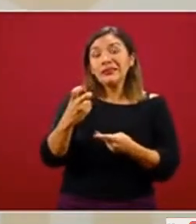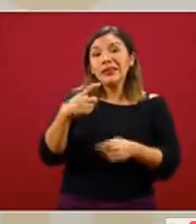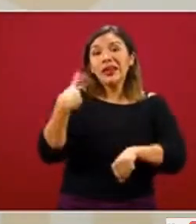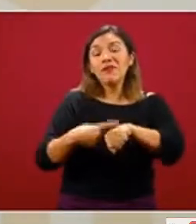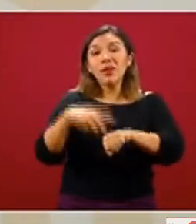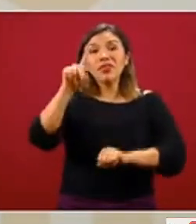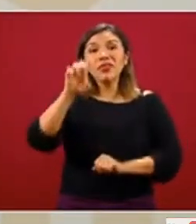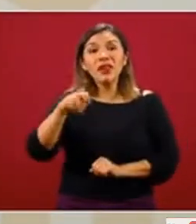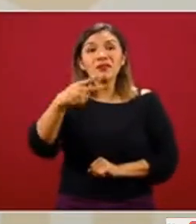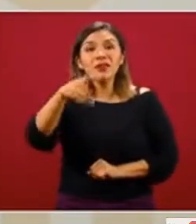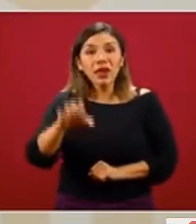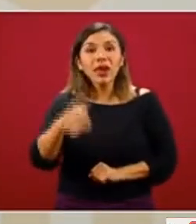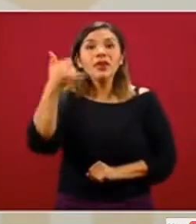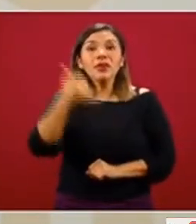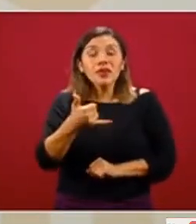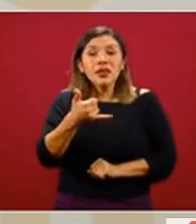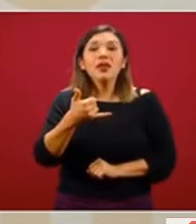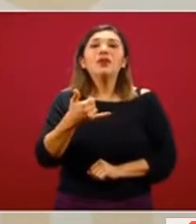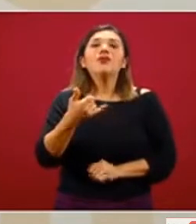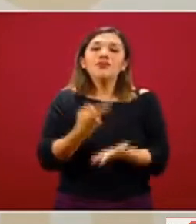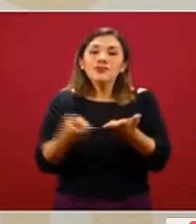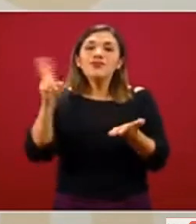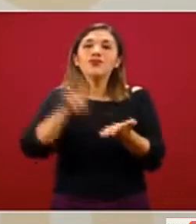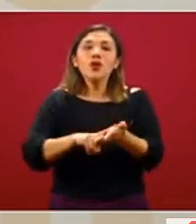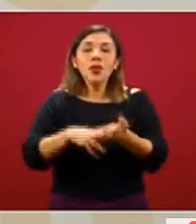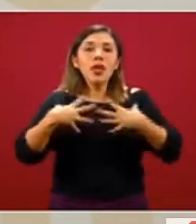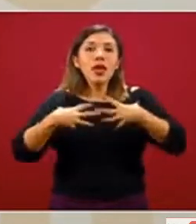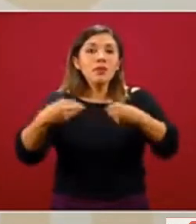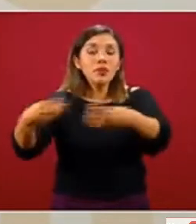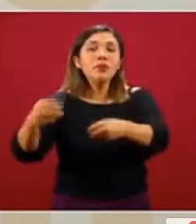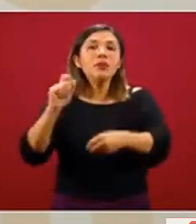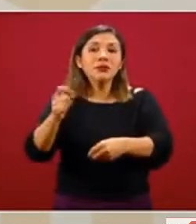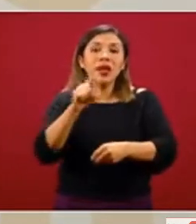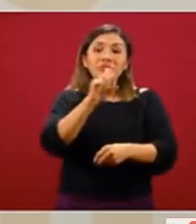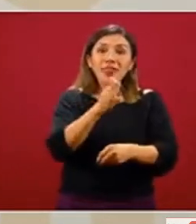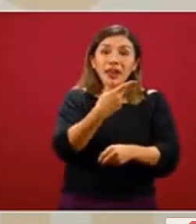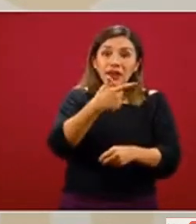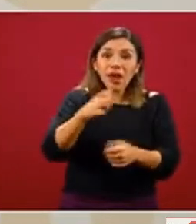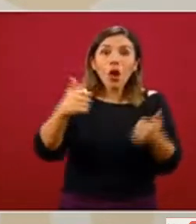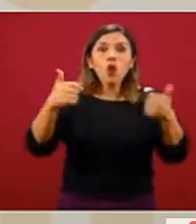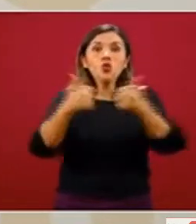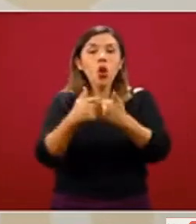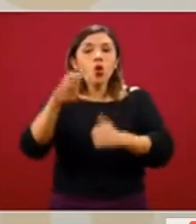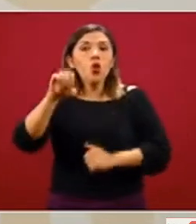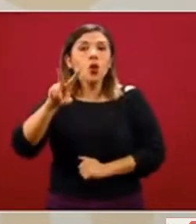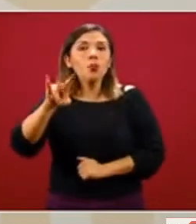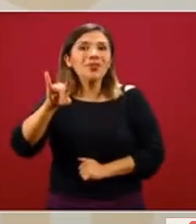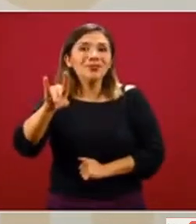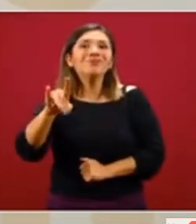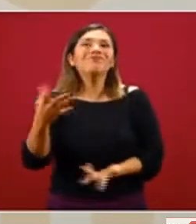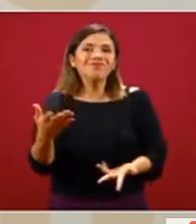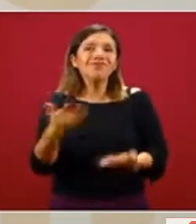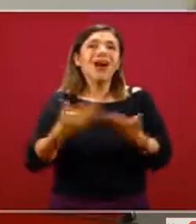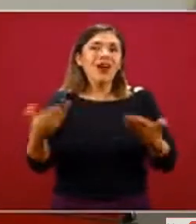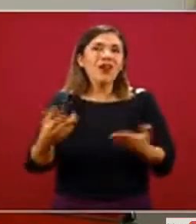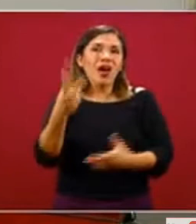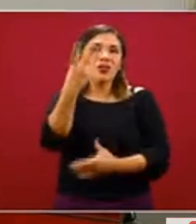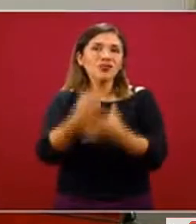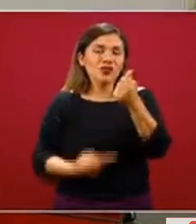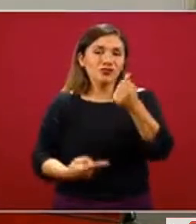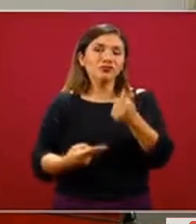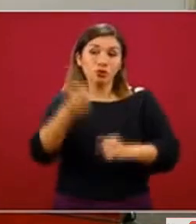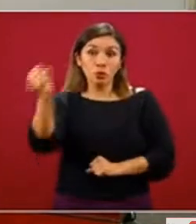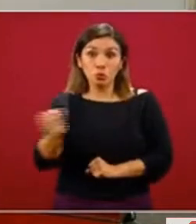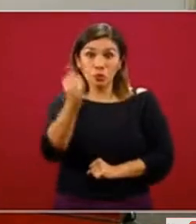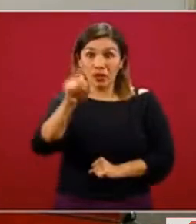sí mismo y la coepidemia dengue-COVID, porque van a coexistir. Y afortunadamente en el caso